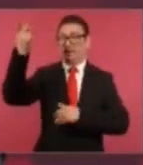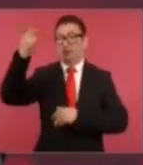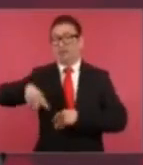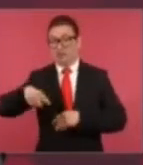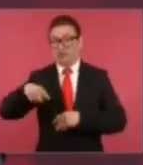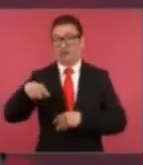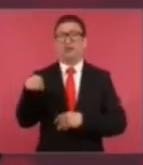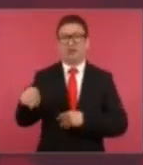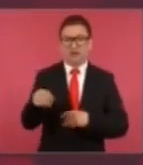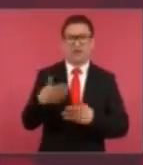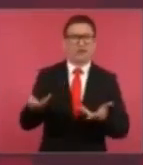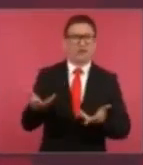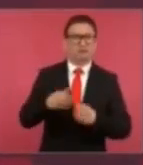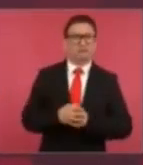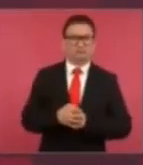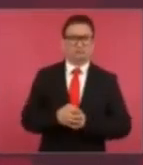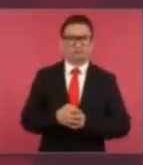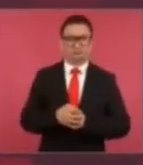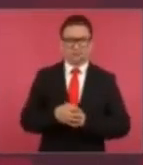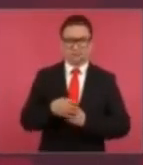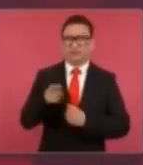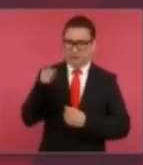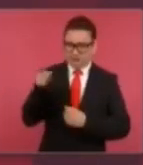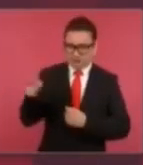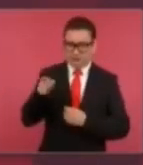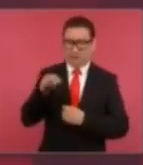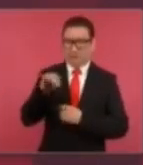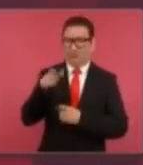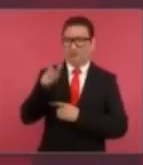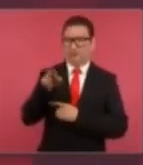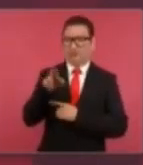instrucciones de que le dieran a Macri